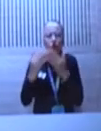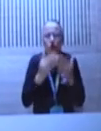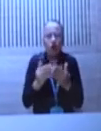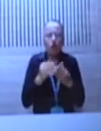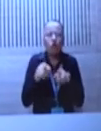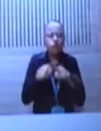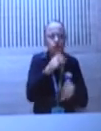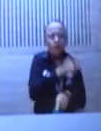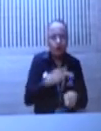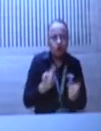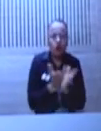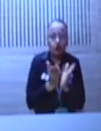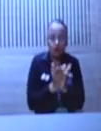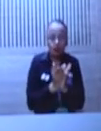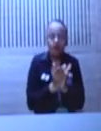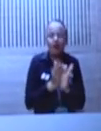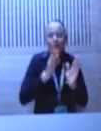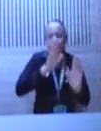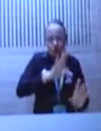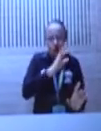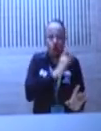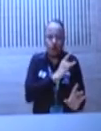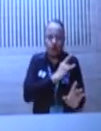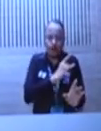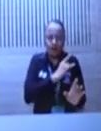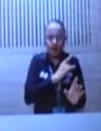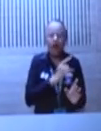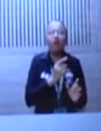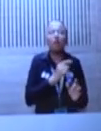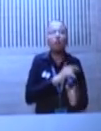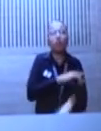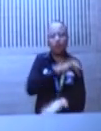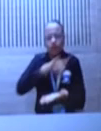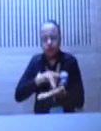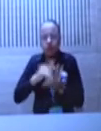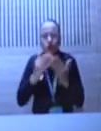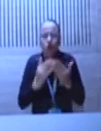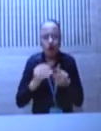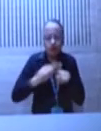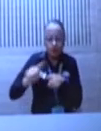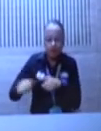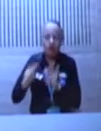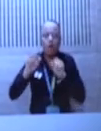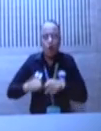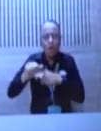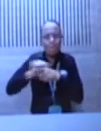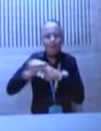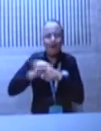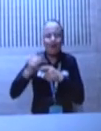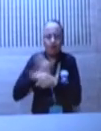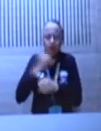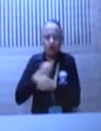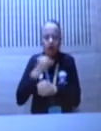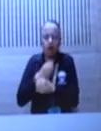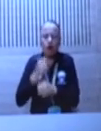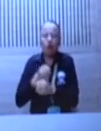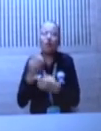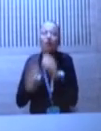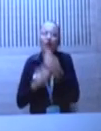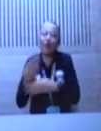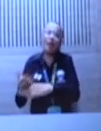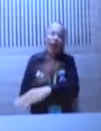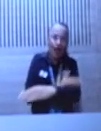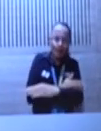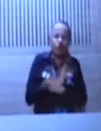presencia Pero ellos deben estar vinculados a la s que es la que opera el sistema de salud Entonces eso es viable en ese sentido el programa de calidad de vida de los